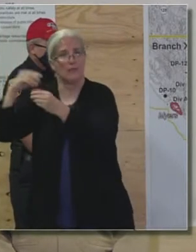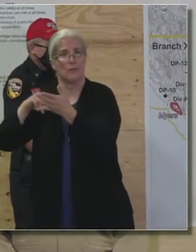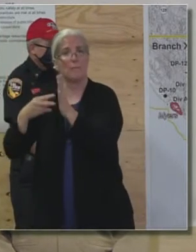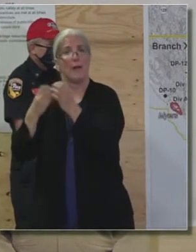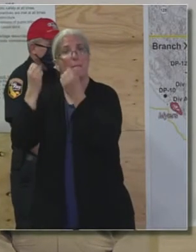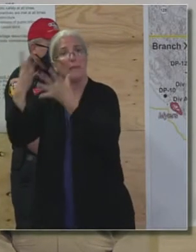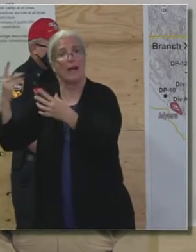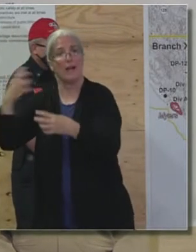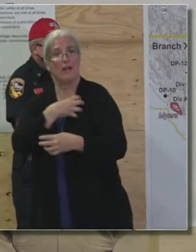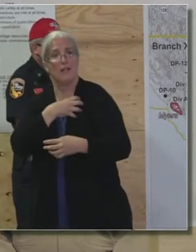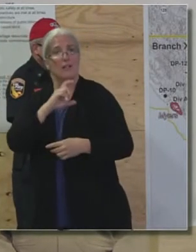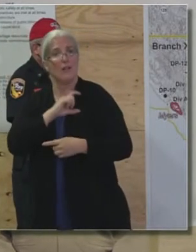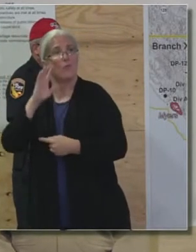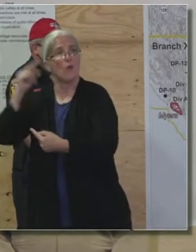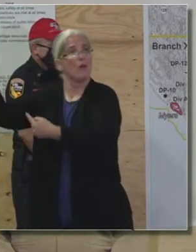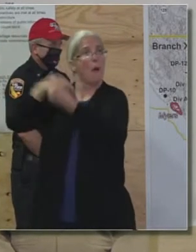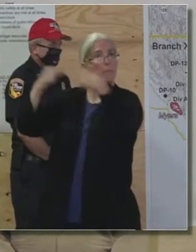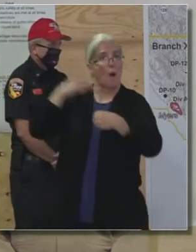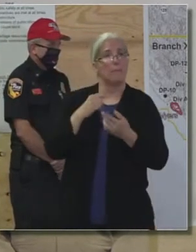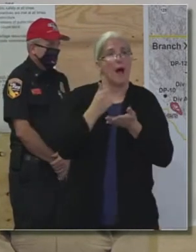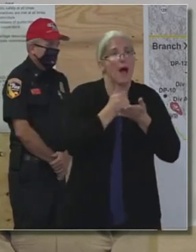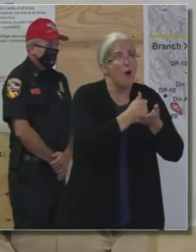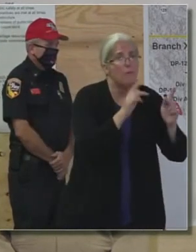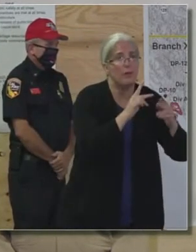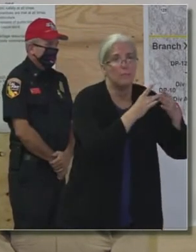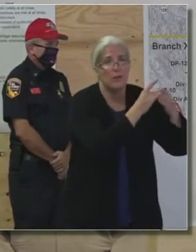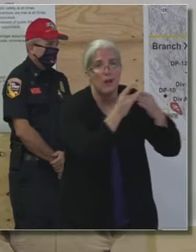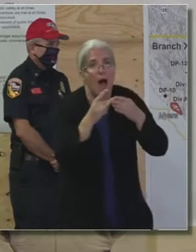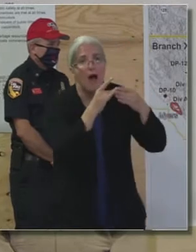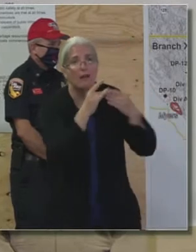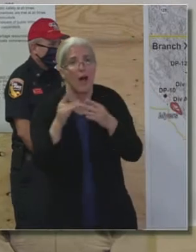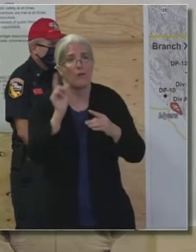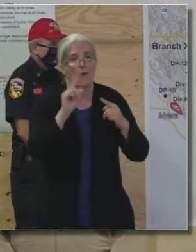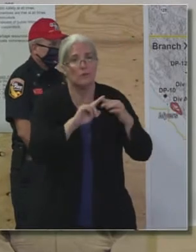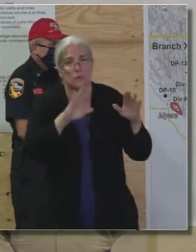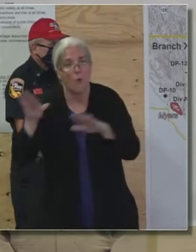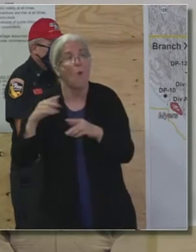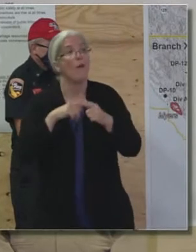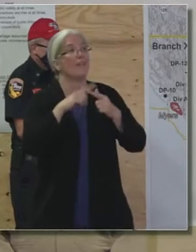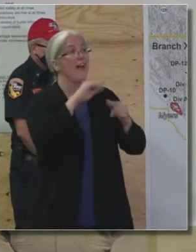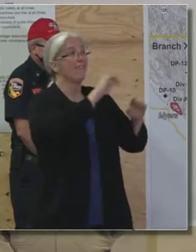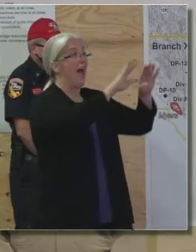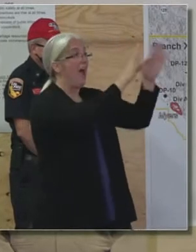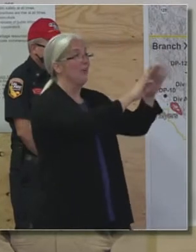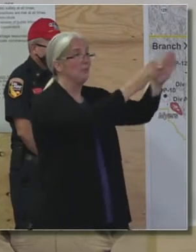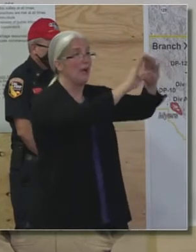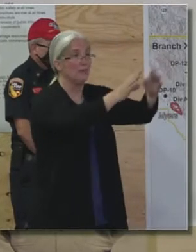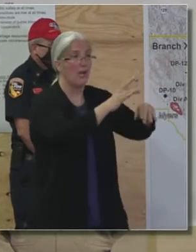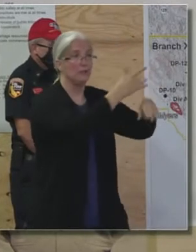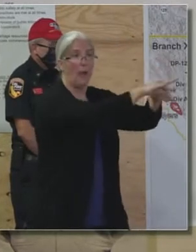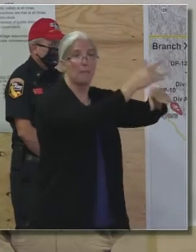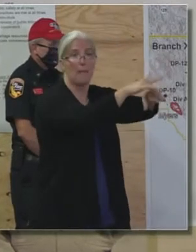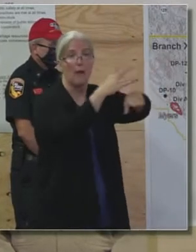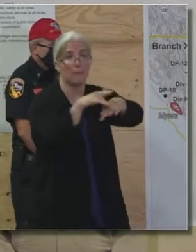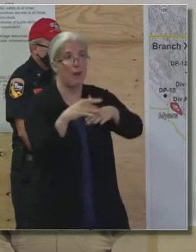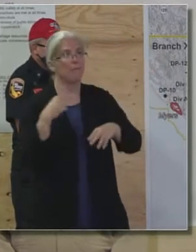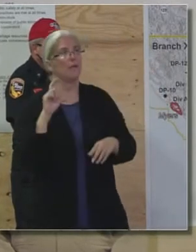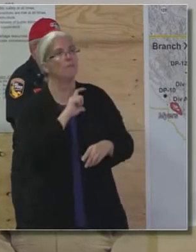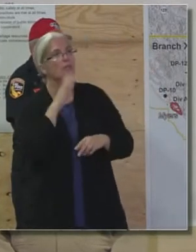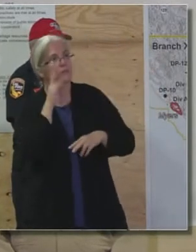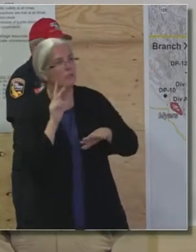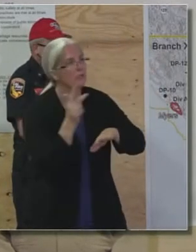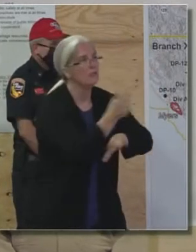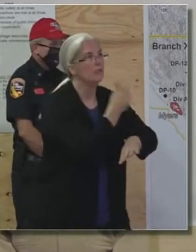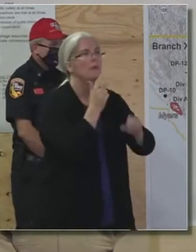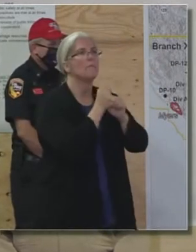conducir a la gente a la seguridad y controlar esas áreas evacuadas para asegurarse de que haya seguridad y que no haya saqueos en